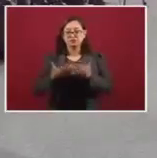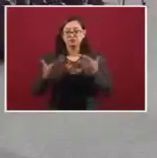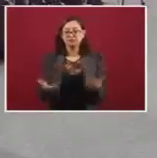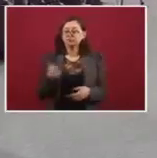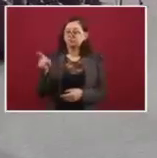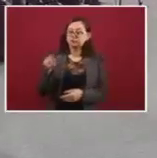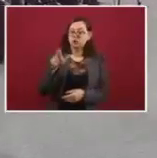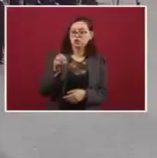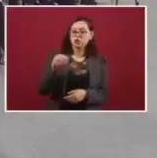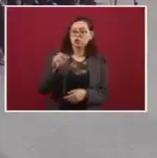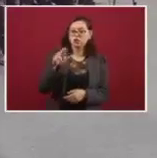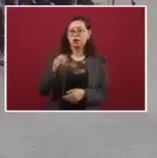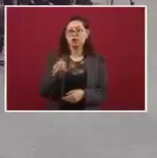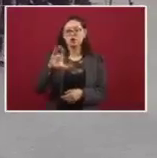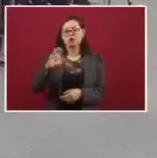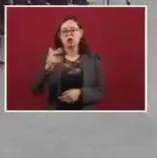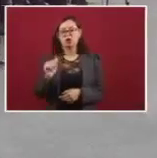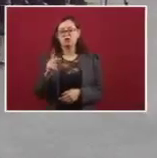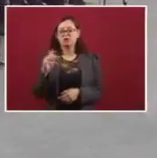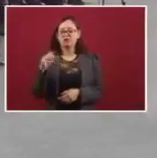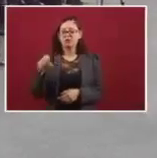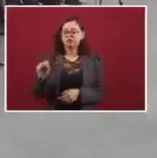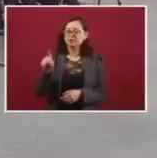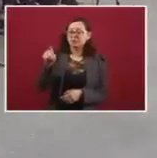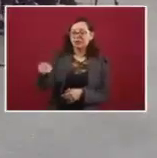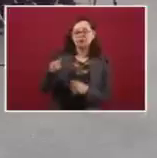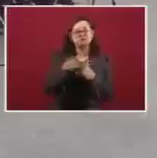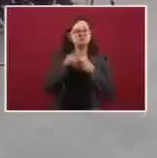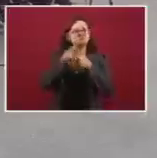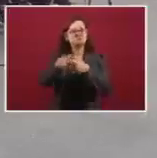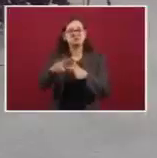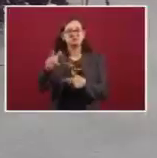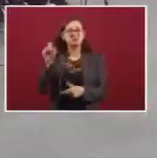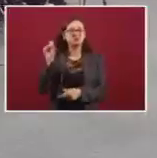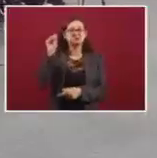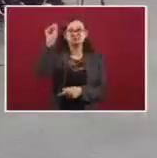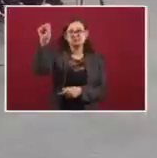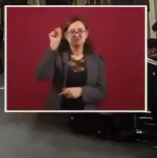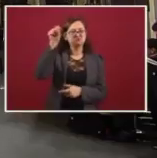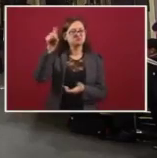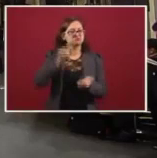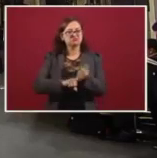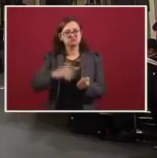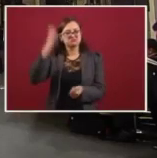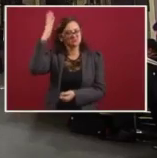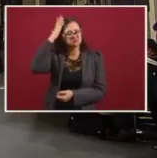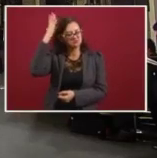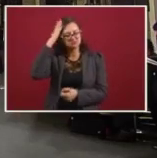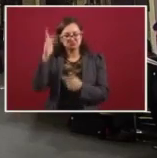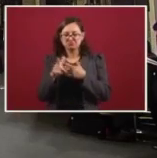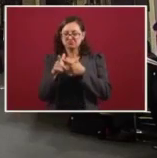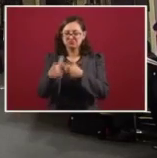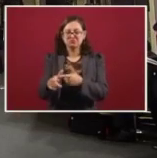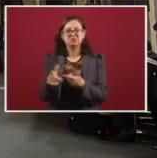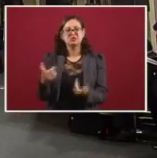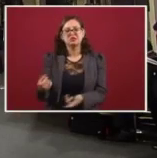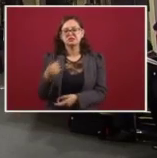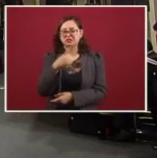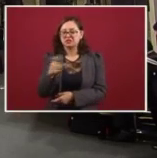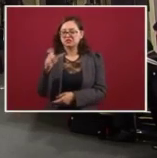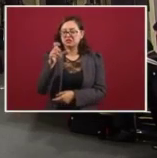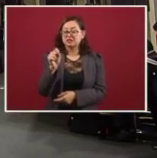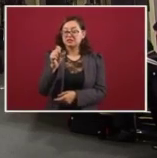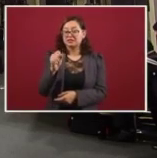líder sindical de Pemex, con un gremio de 110 mil trabajadores en activo. También sigue manejando 65 millones de